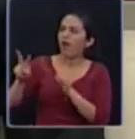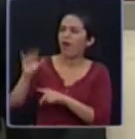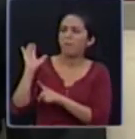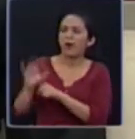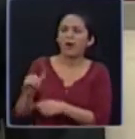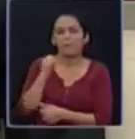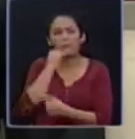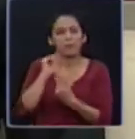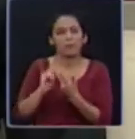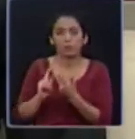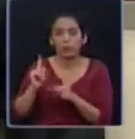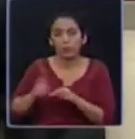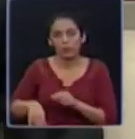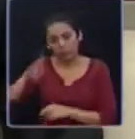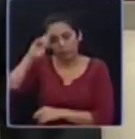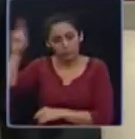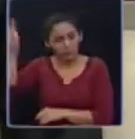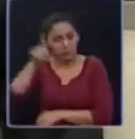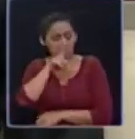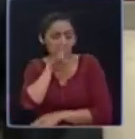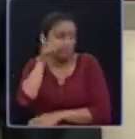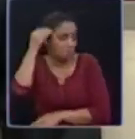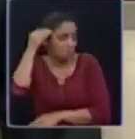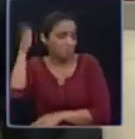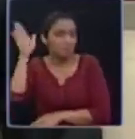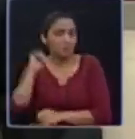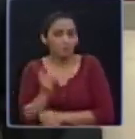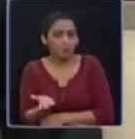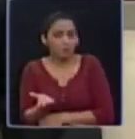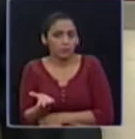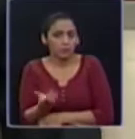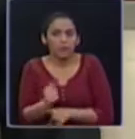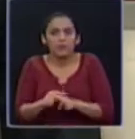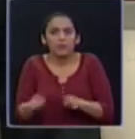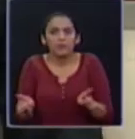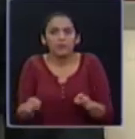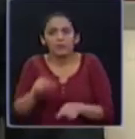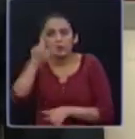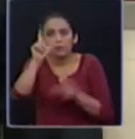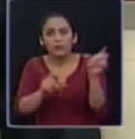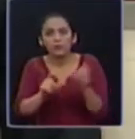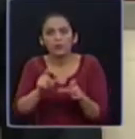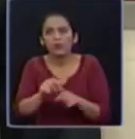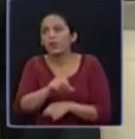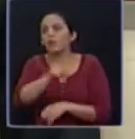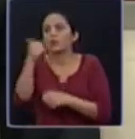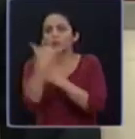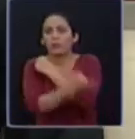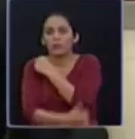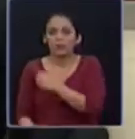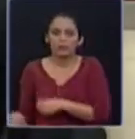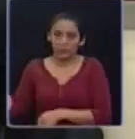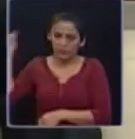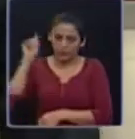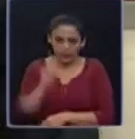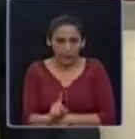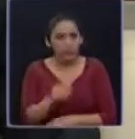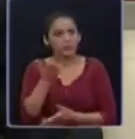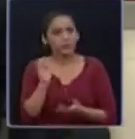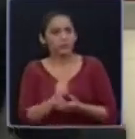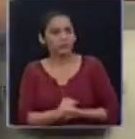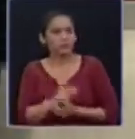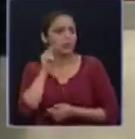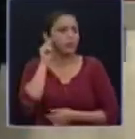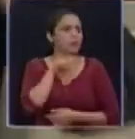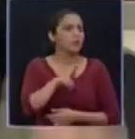señalamientos respecto de derechos humanos, por ejemplo, eso no es hacer proselitismo político. Entonces, es muy fácil que alguien haga algún señalamiento, por